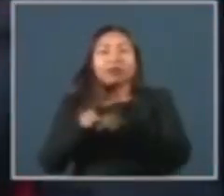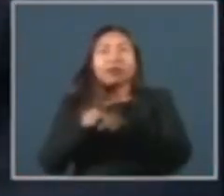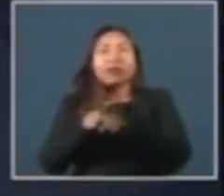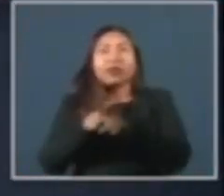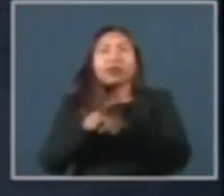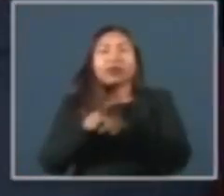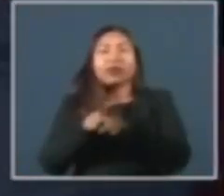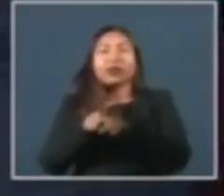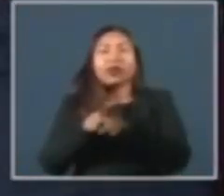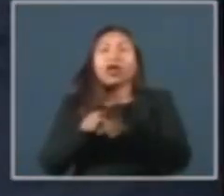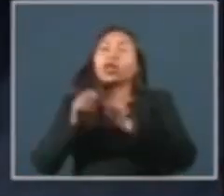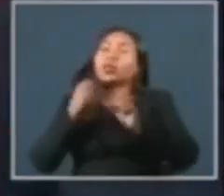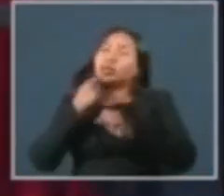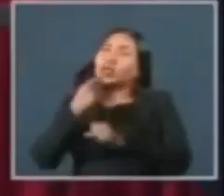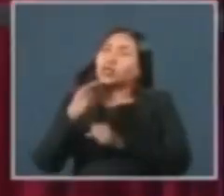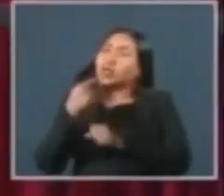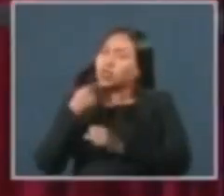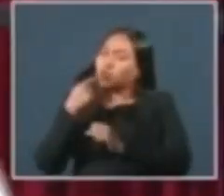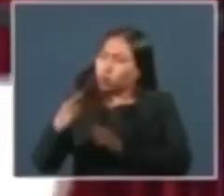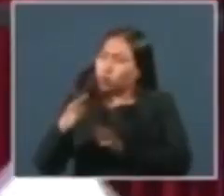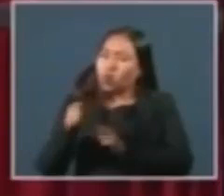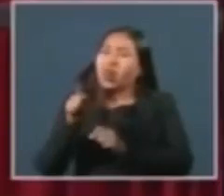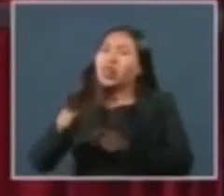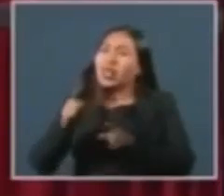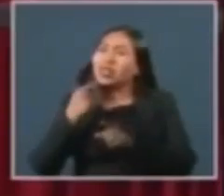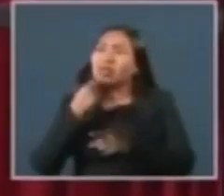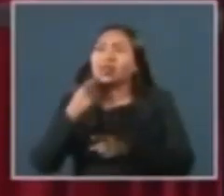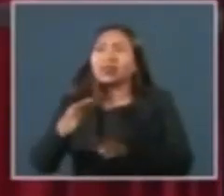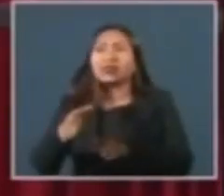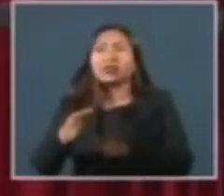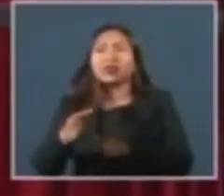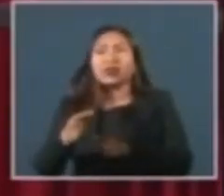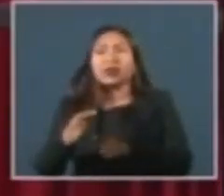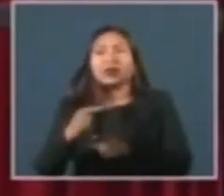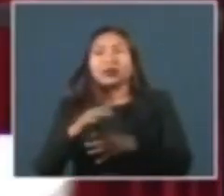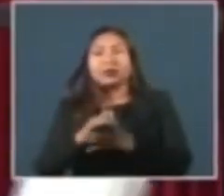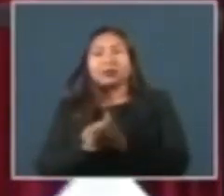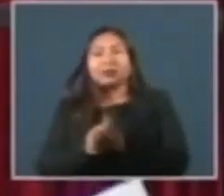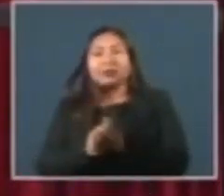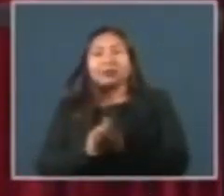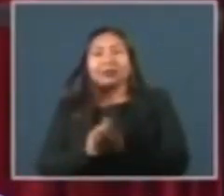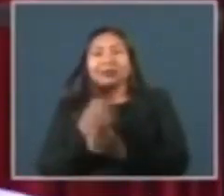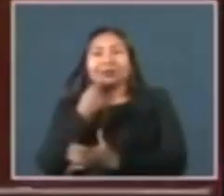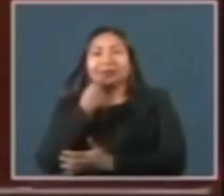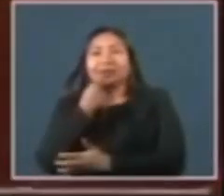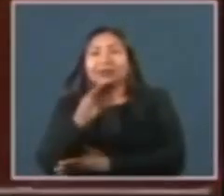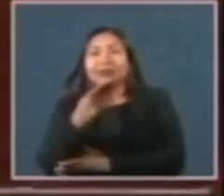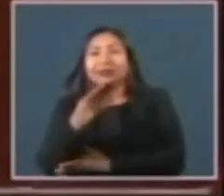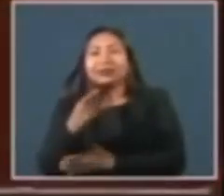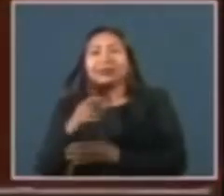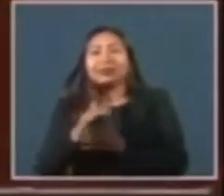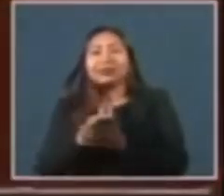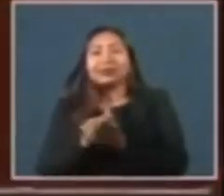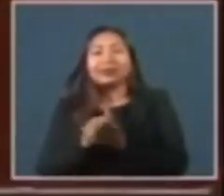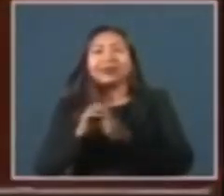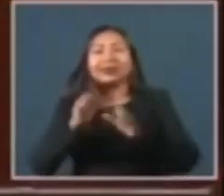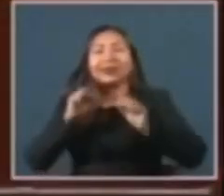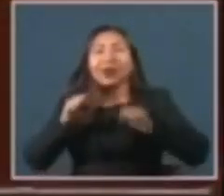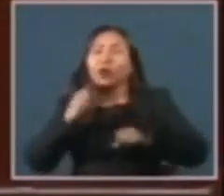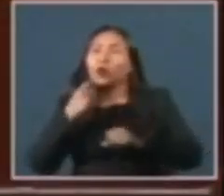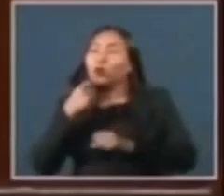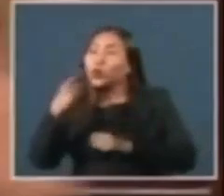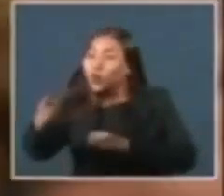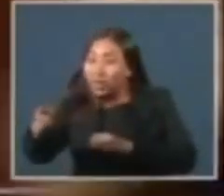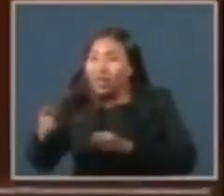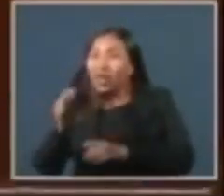le hizo propuestas en los asuntos de la Defensoría. Y que no solamente se metió con ella, usted se metió con